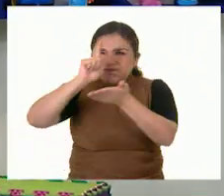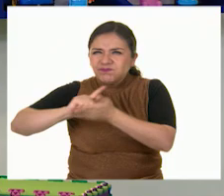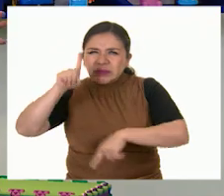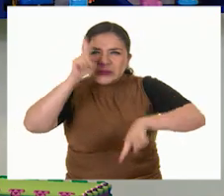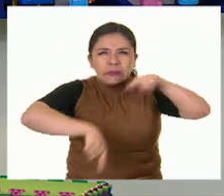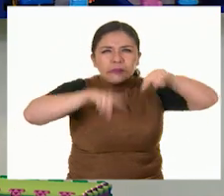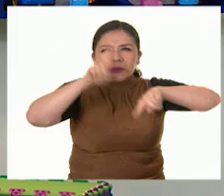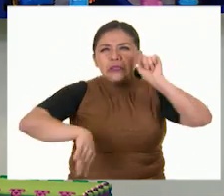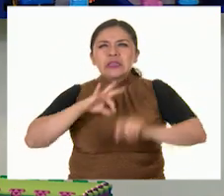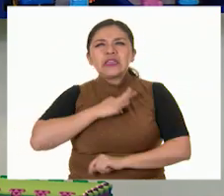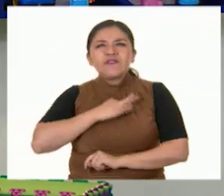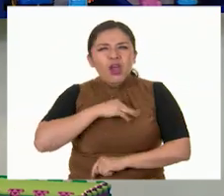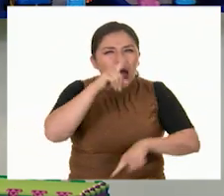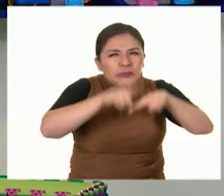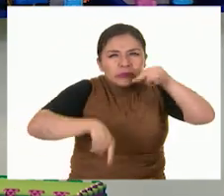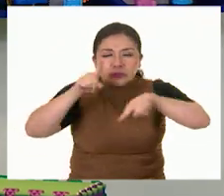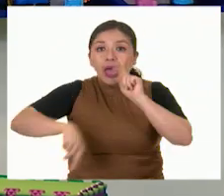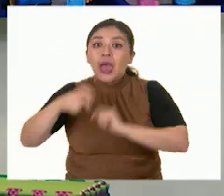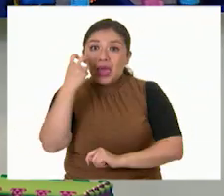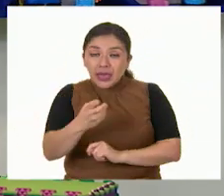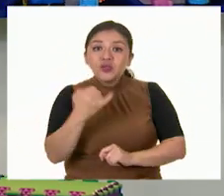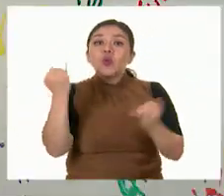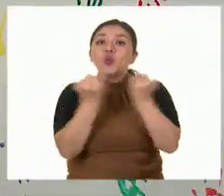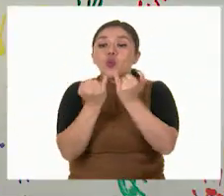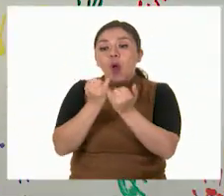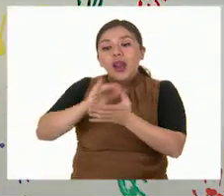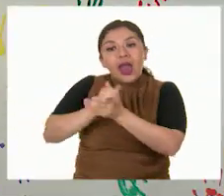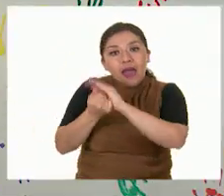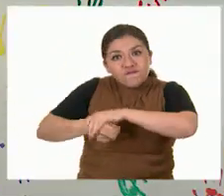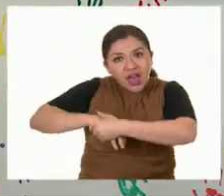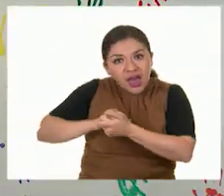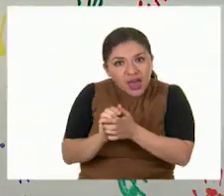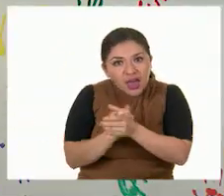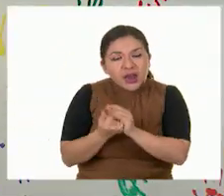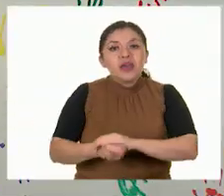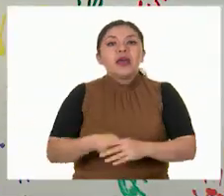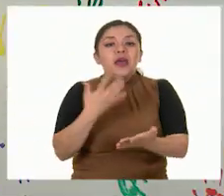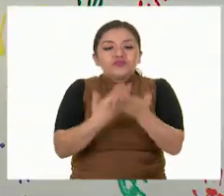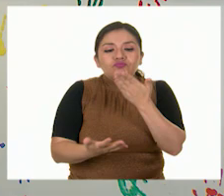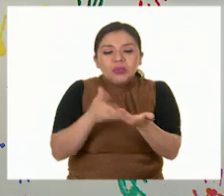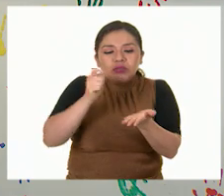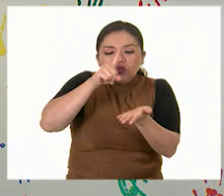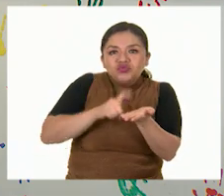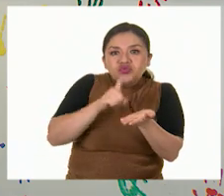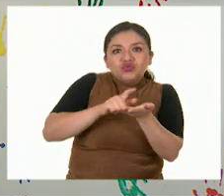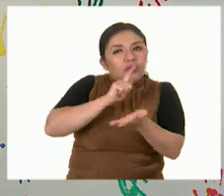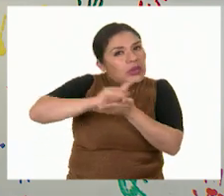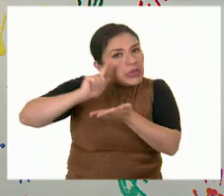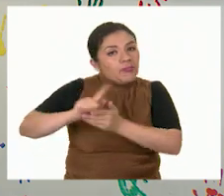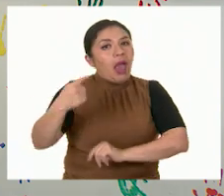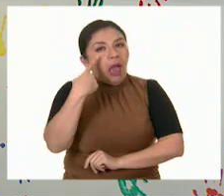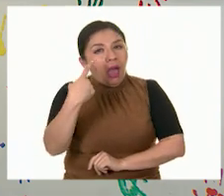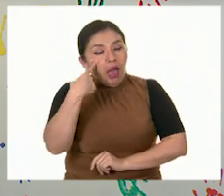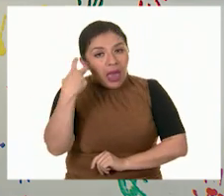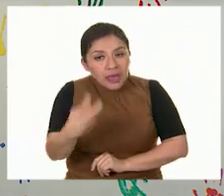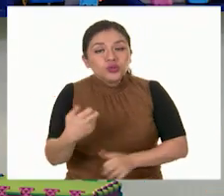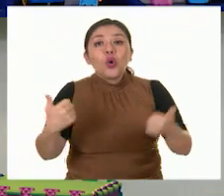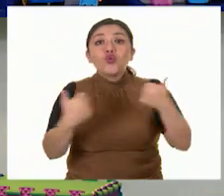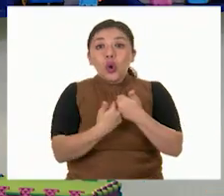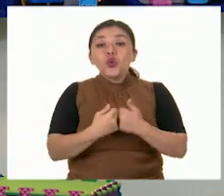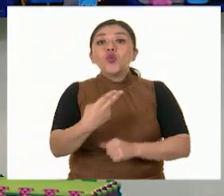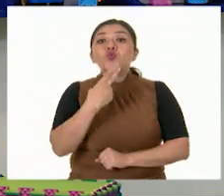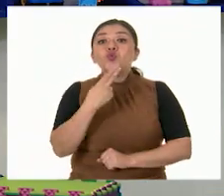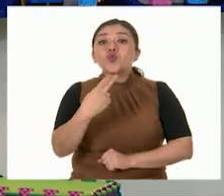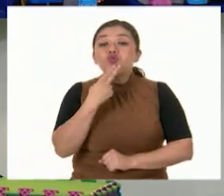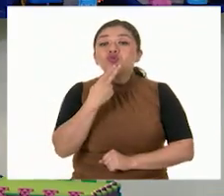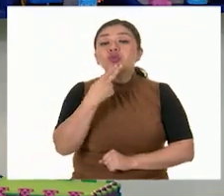también todas las superficies. También lavarnos las manos, desinfectarnos las manos constantemente. Y usar pañuelos